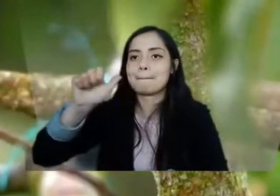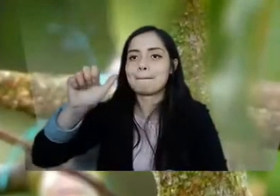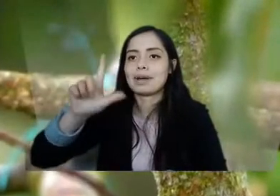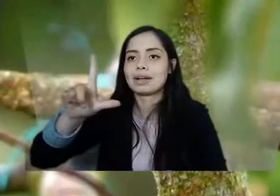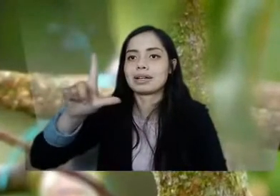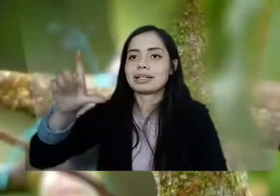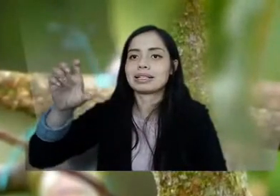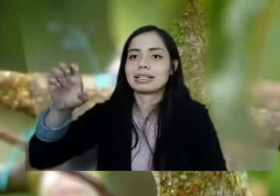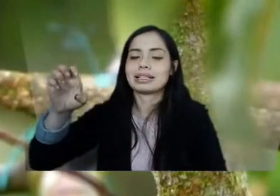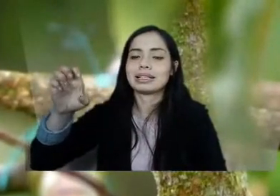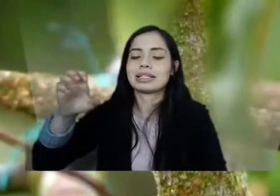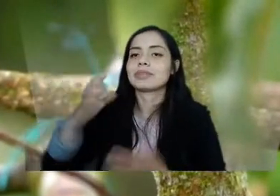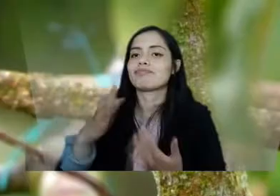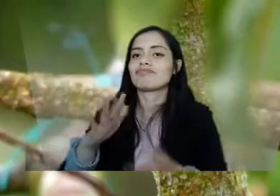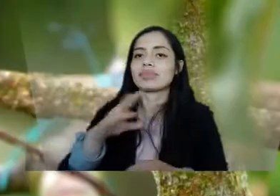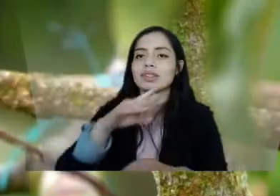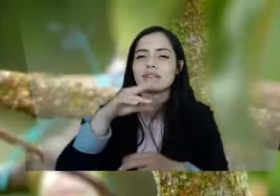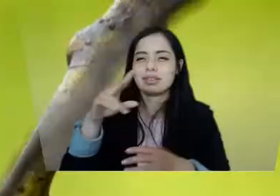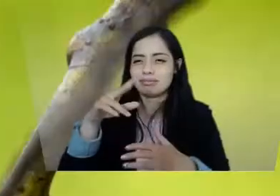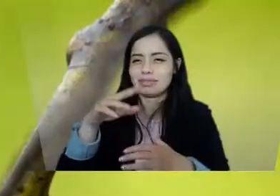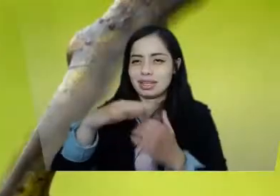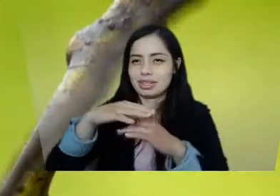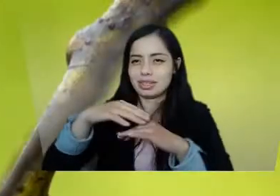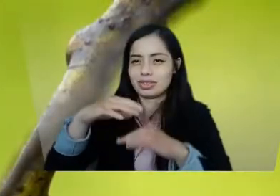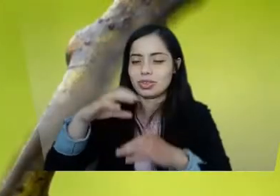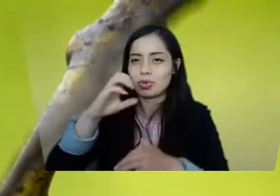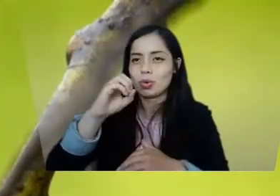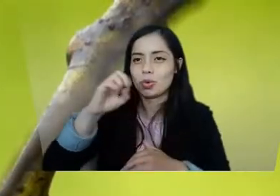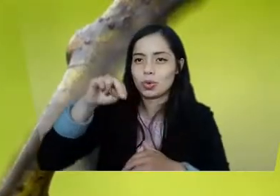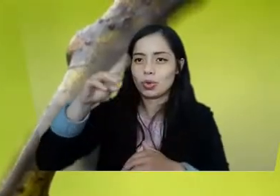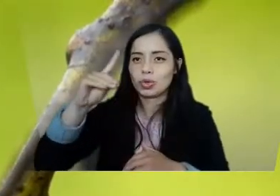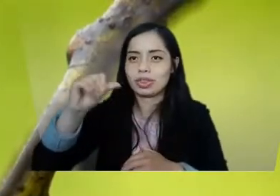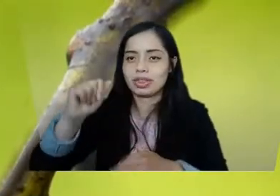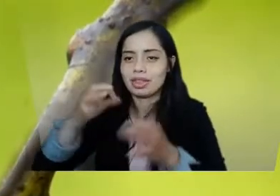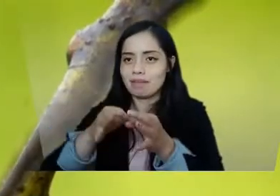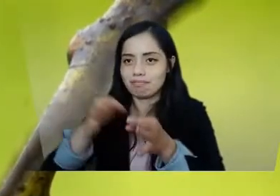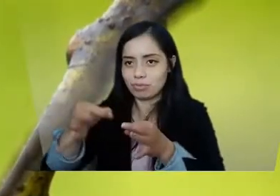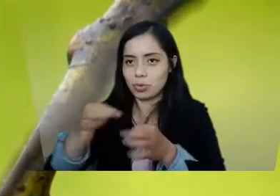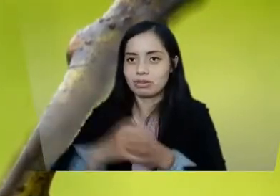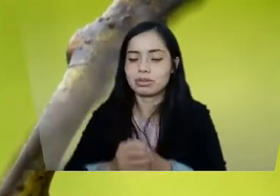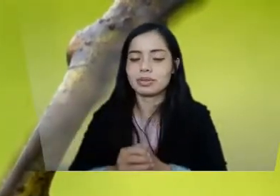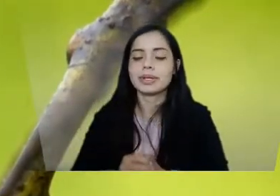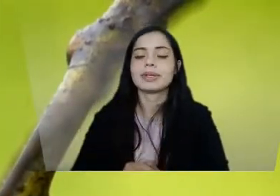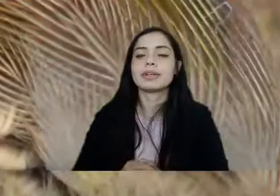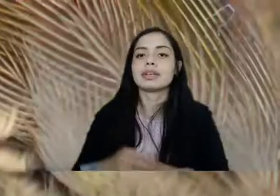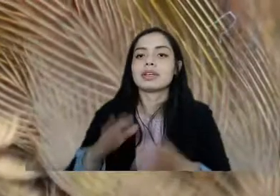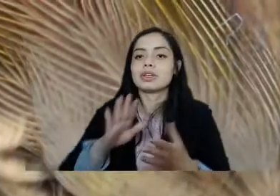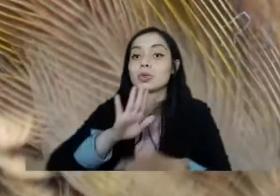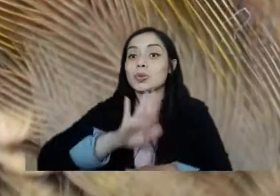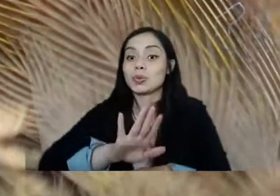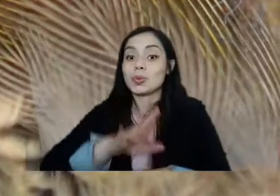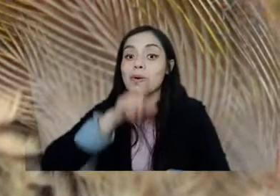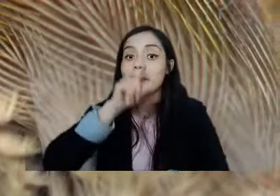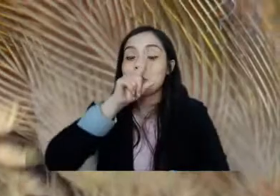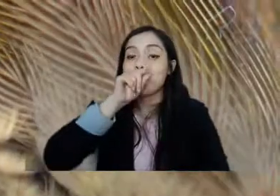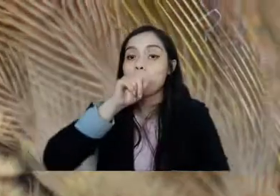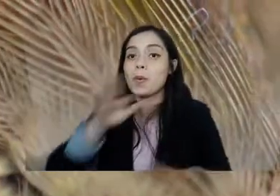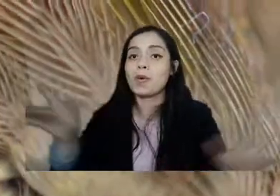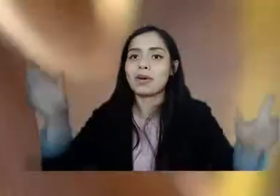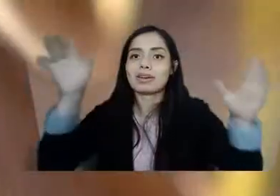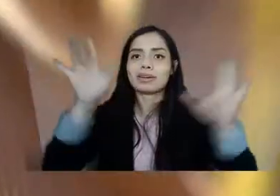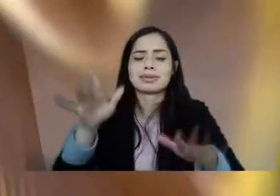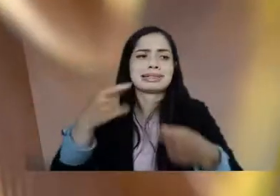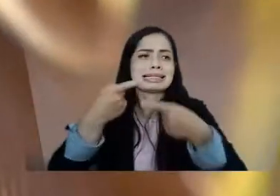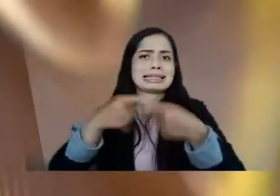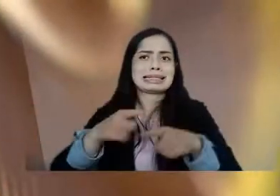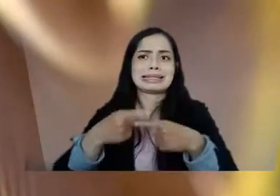mundo. Entonces las colecciones que se hicieron acá fueron muy importantes para documentar esa diversidad. Y este trabajo que estamos haciendo ahora